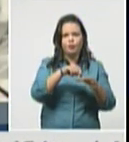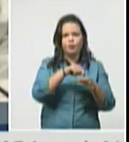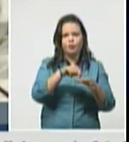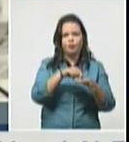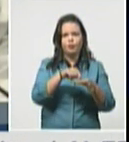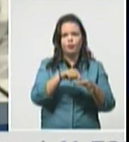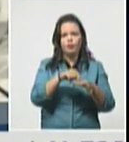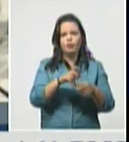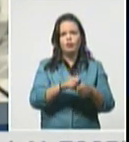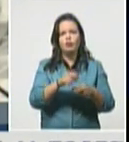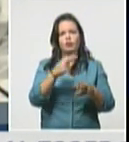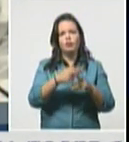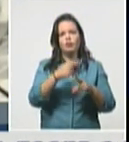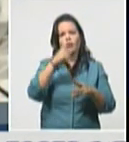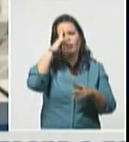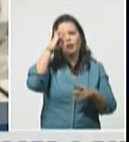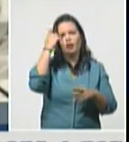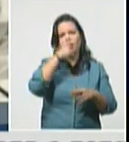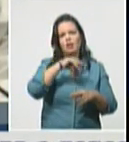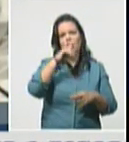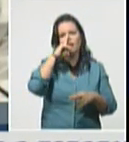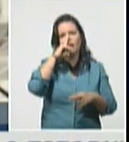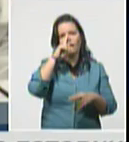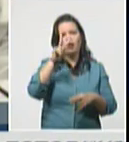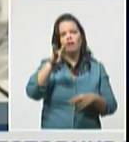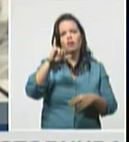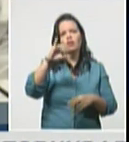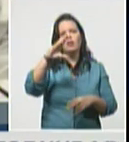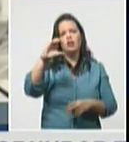que cumplió su misión, cumplió su trabajo